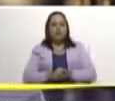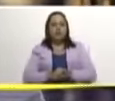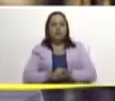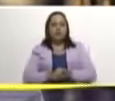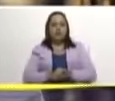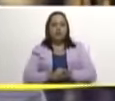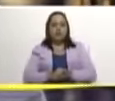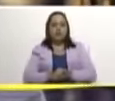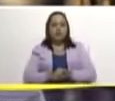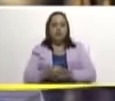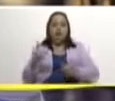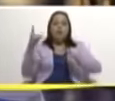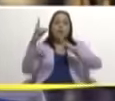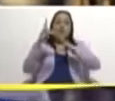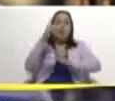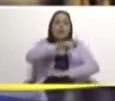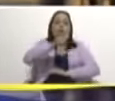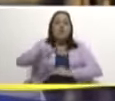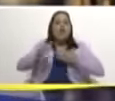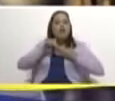al Panteón de los Héroes,